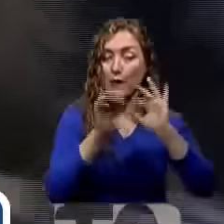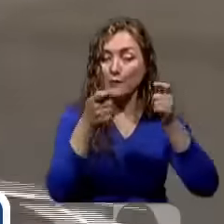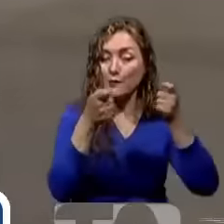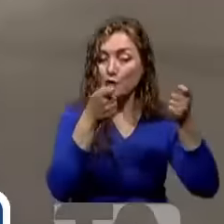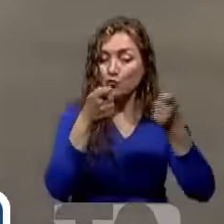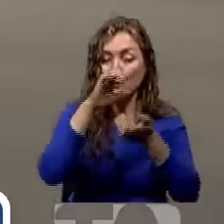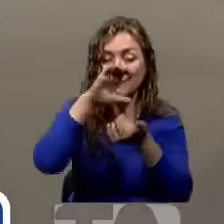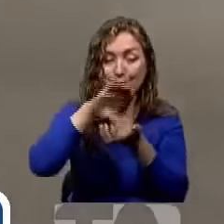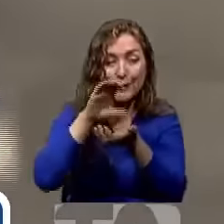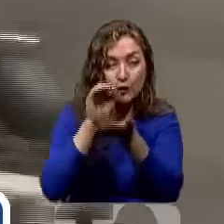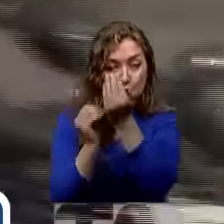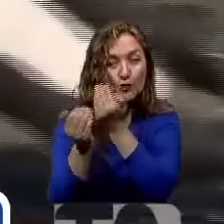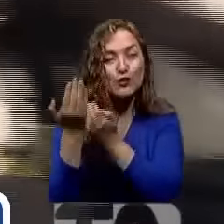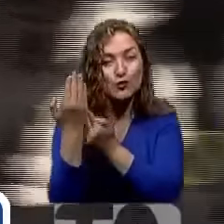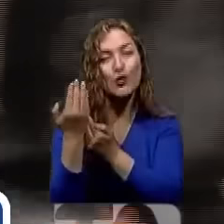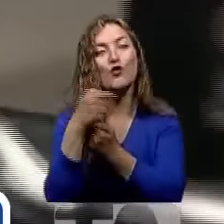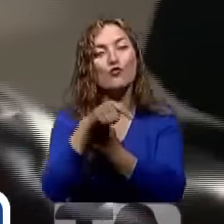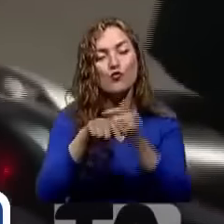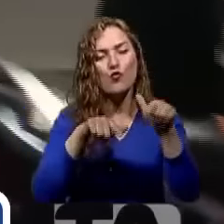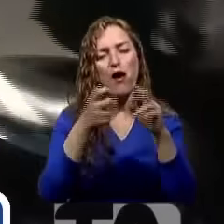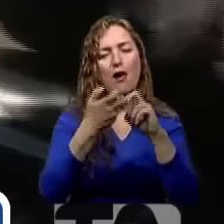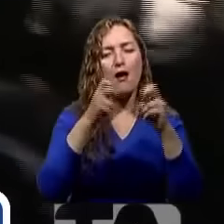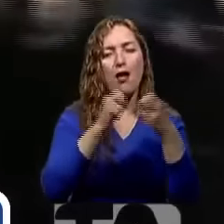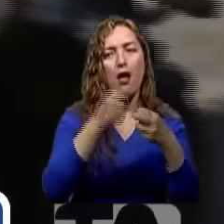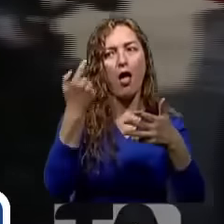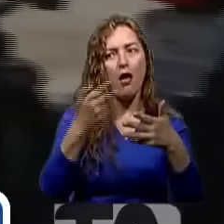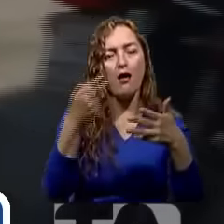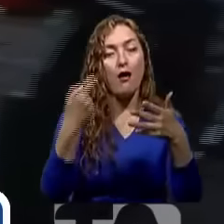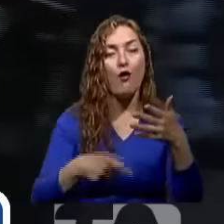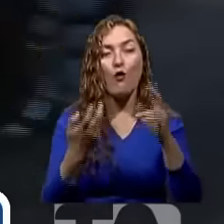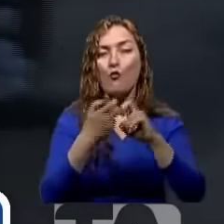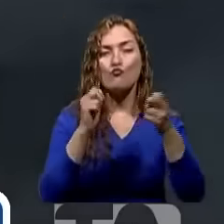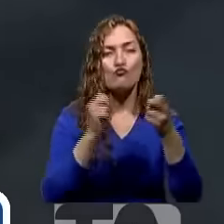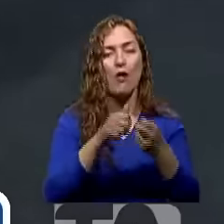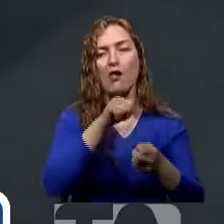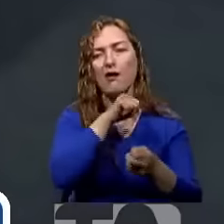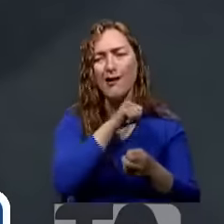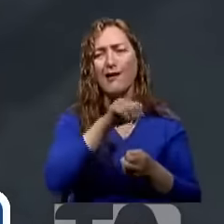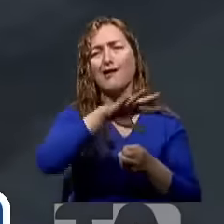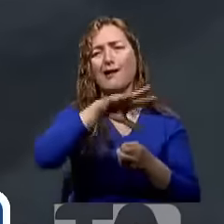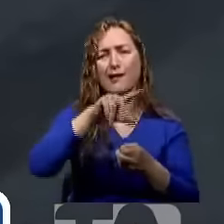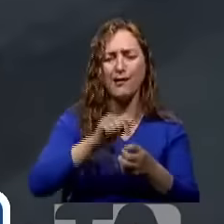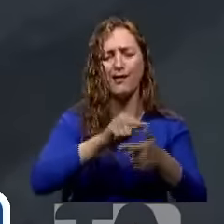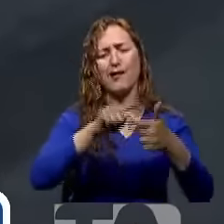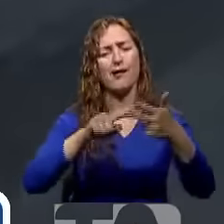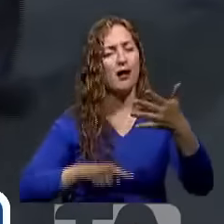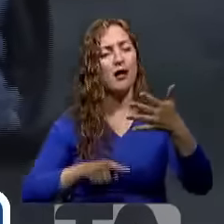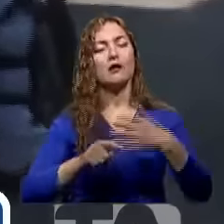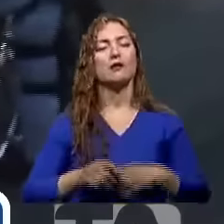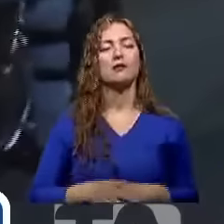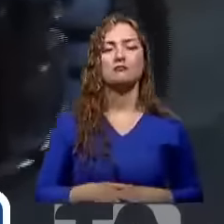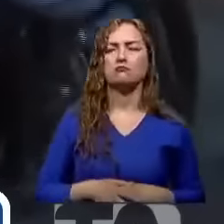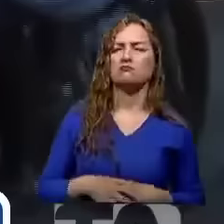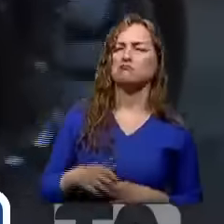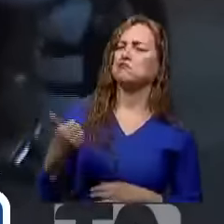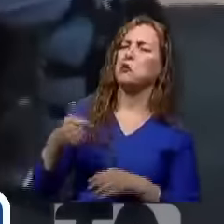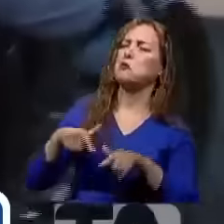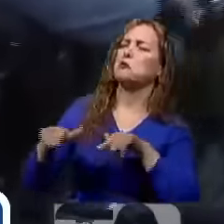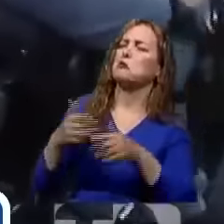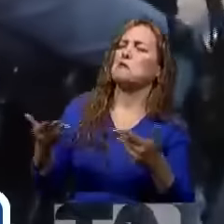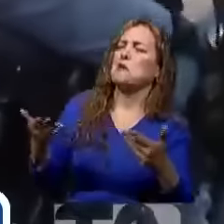una zona bastante problemática por la cantidad de delitos, ¿qué otros sectores quizás ustedes